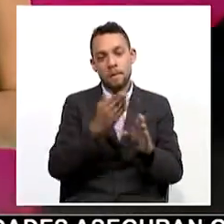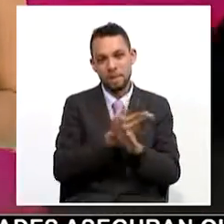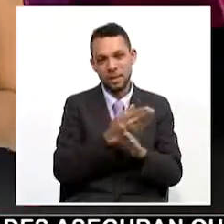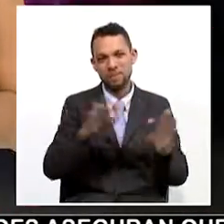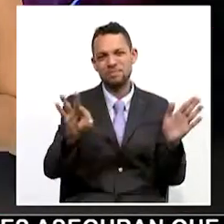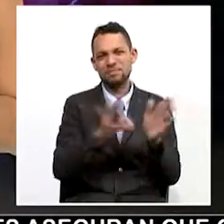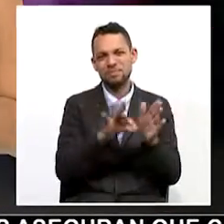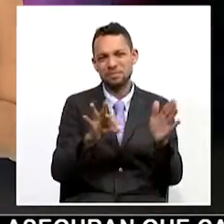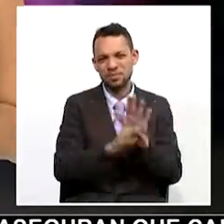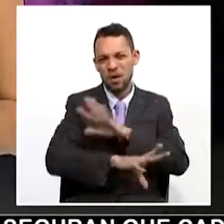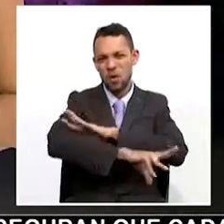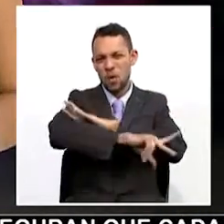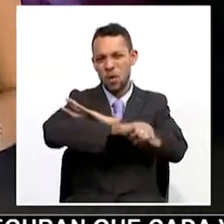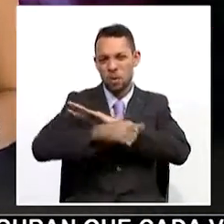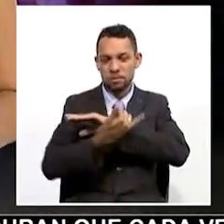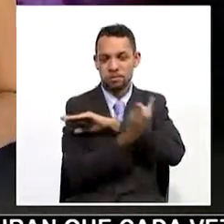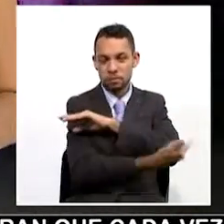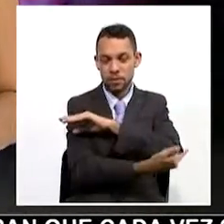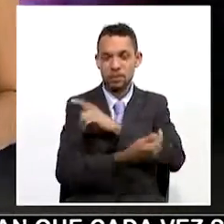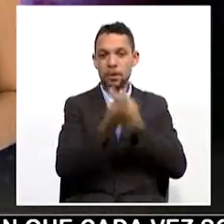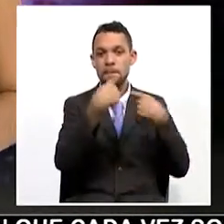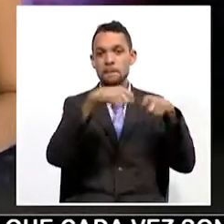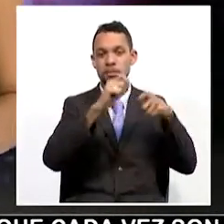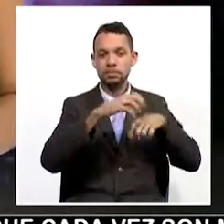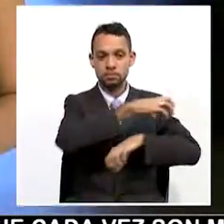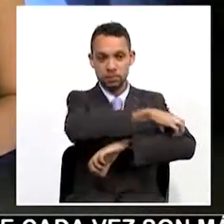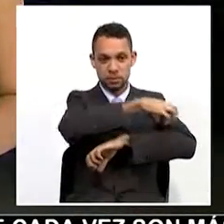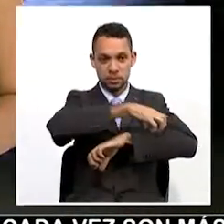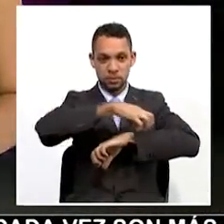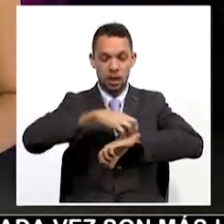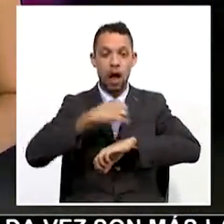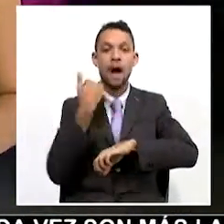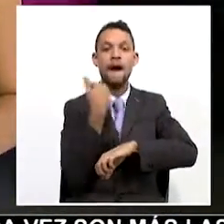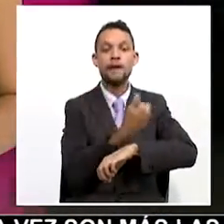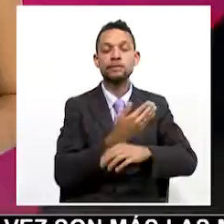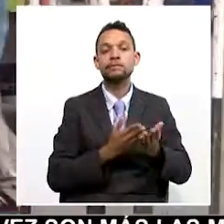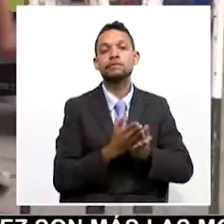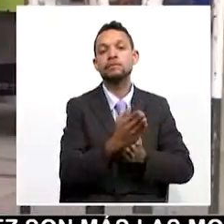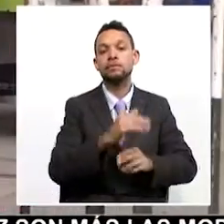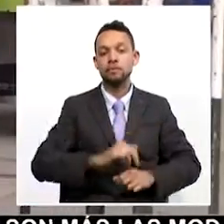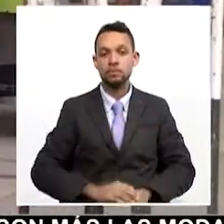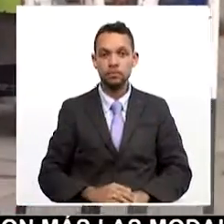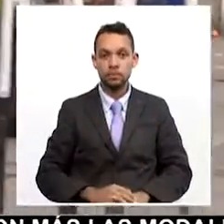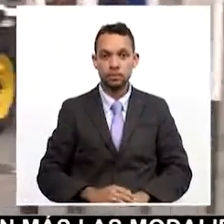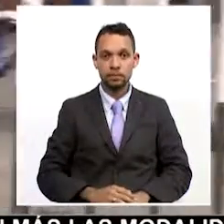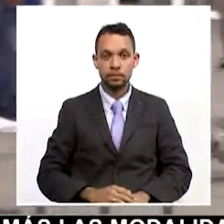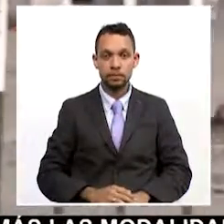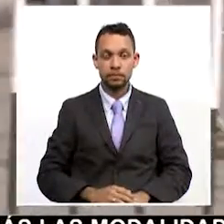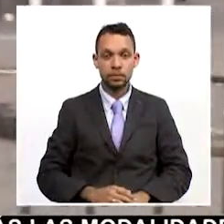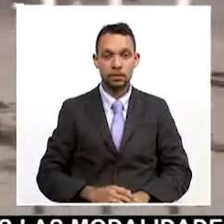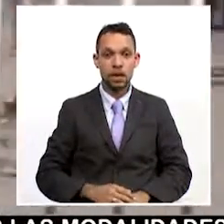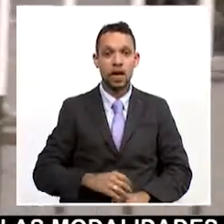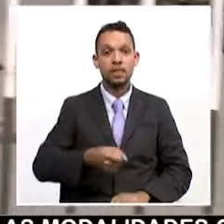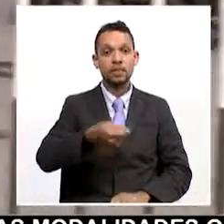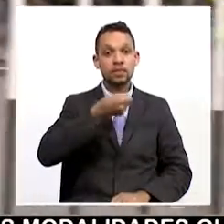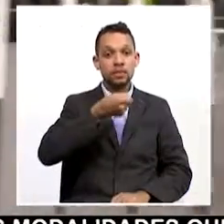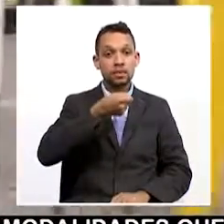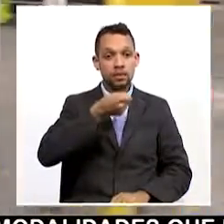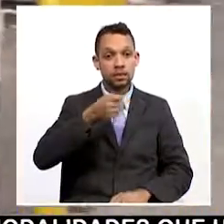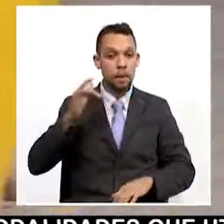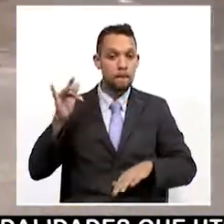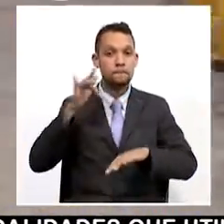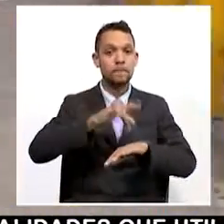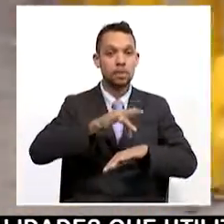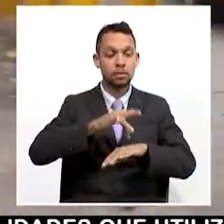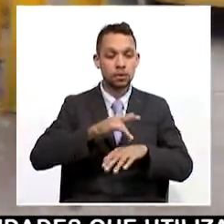por la delincuencia. Ahora los vendedores ambulantes están invadiendo este lugar. En Telecafé en tu barrio estamos en la